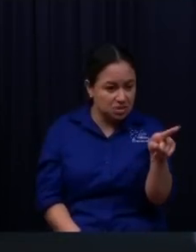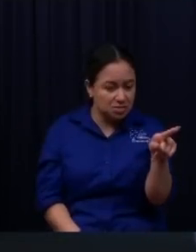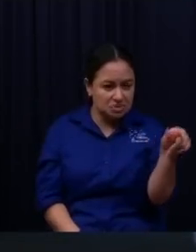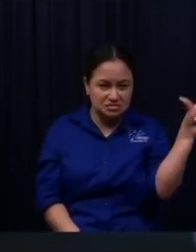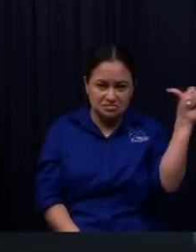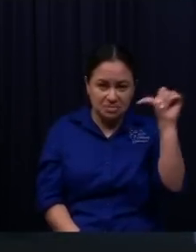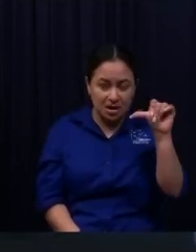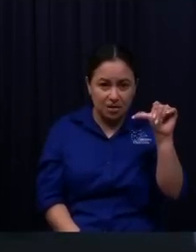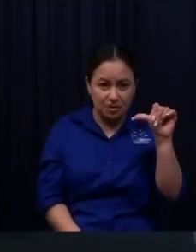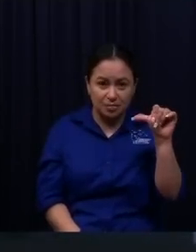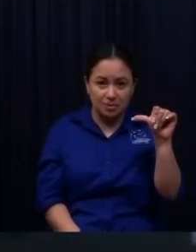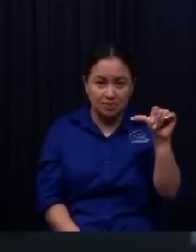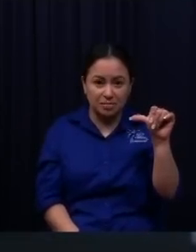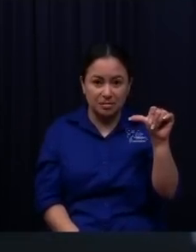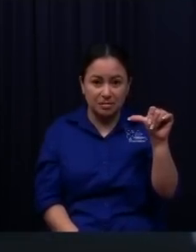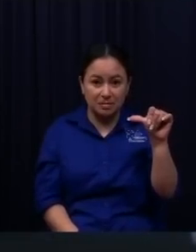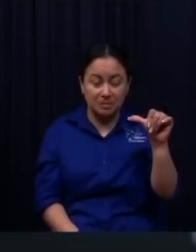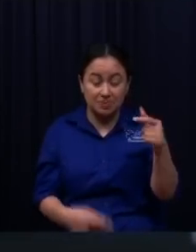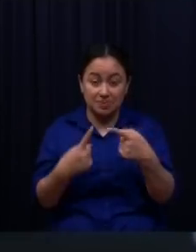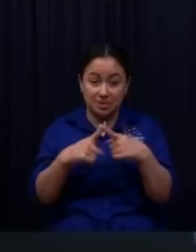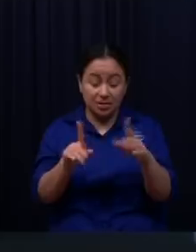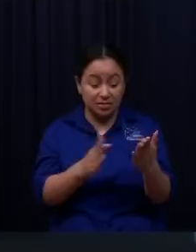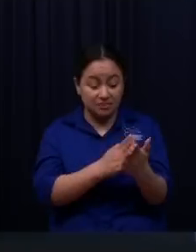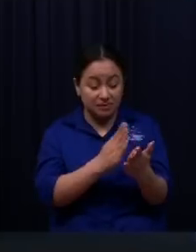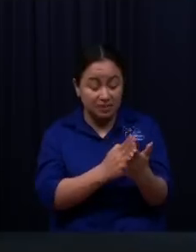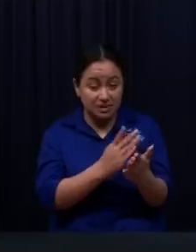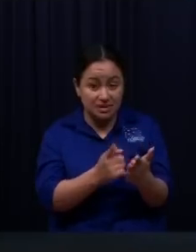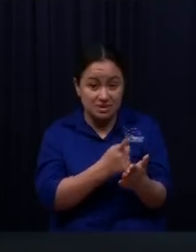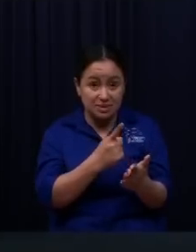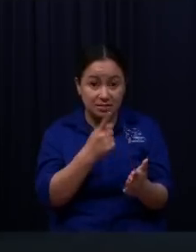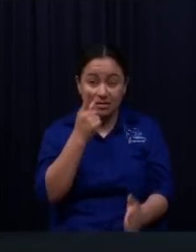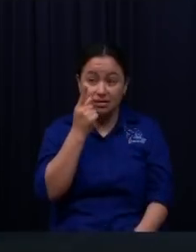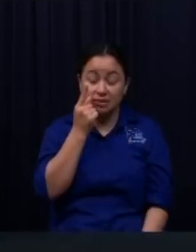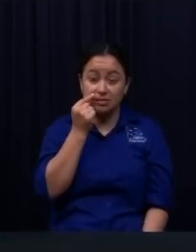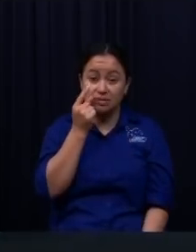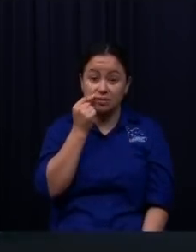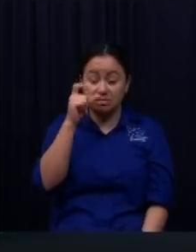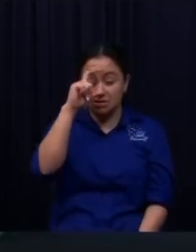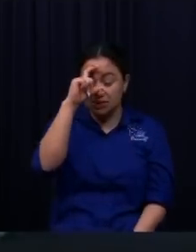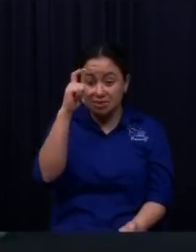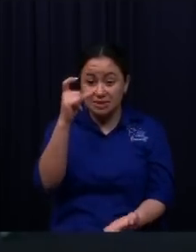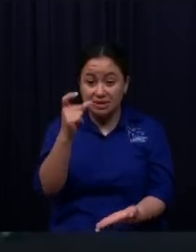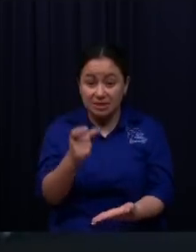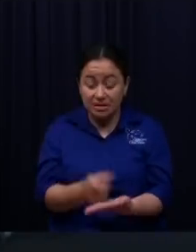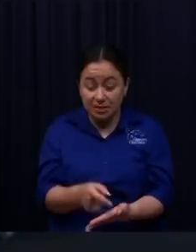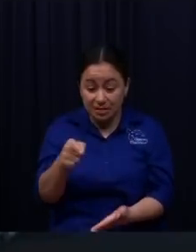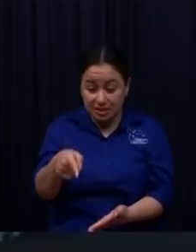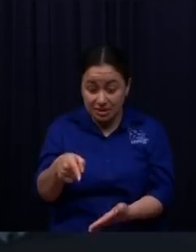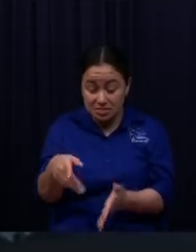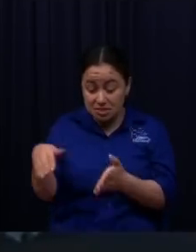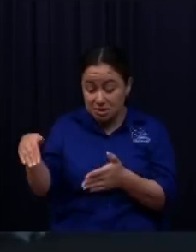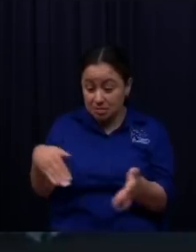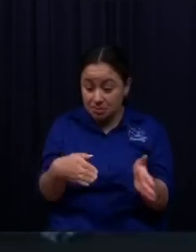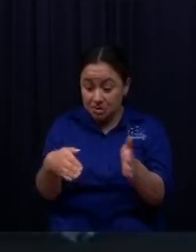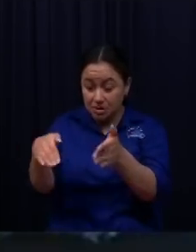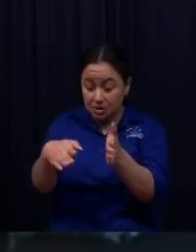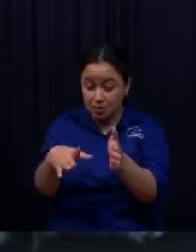le parecen rectos, pero que su fin es de muerte. Eso quiere decir que no supieron discernir.